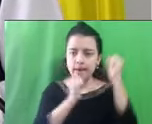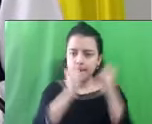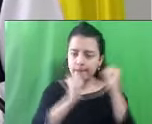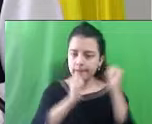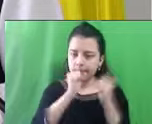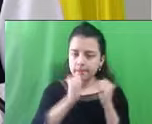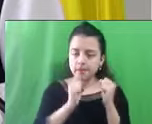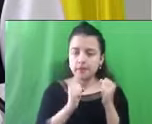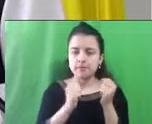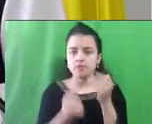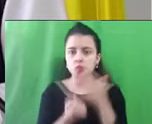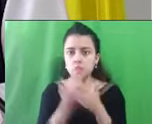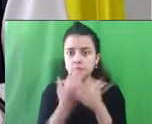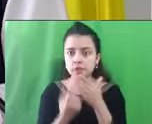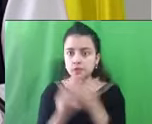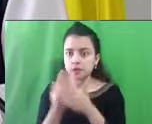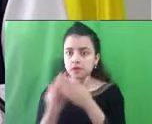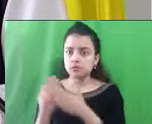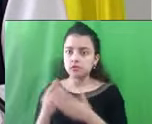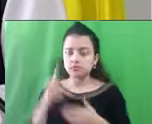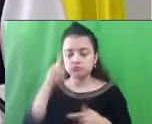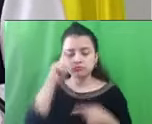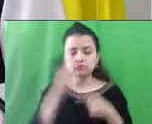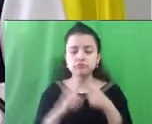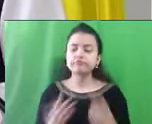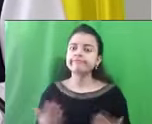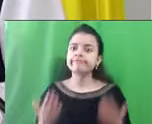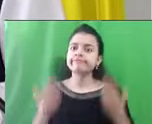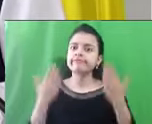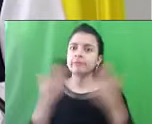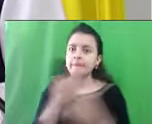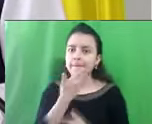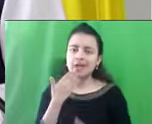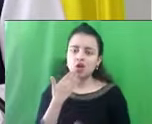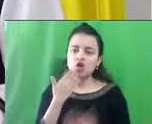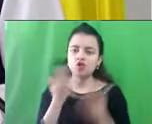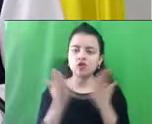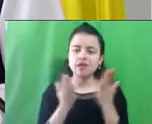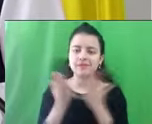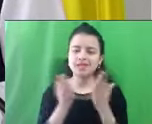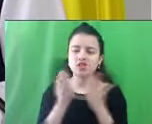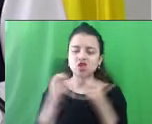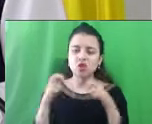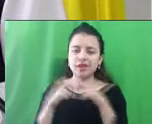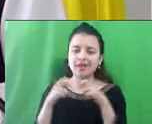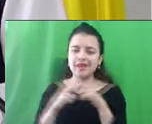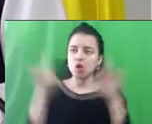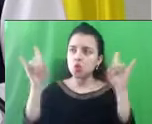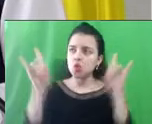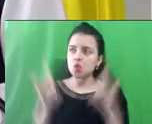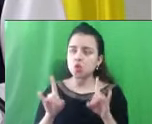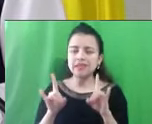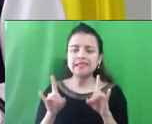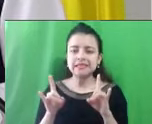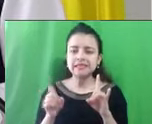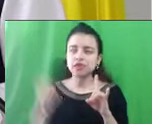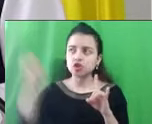mejor optimización para poder que entrara el sistema de energía solar. Esta energía solar